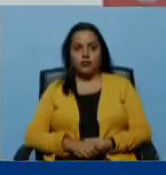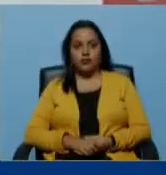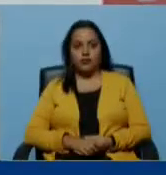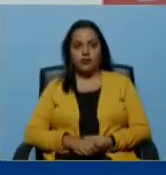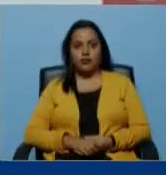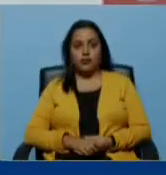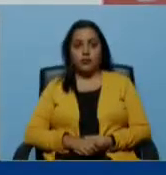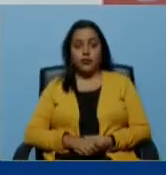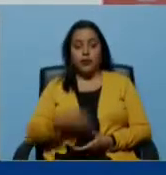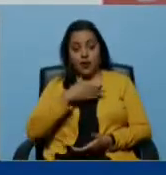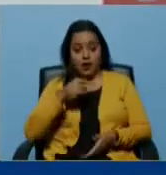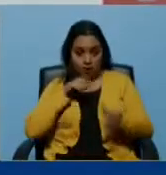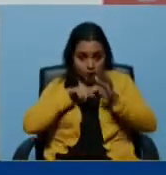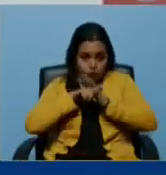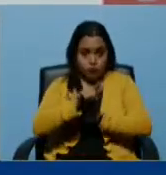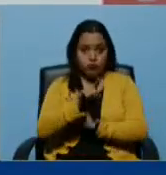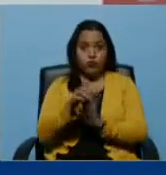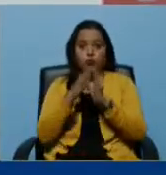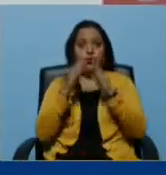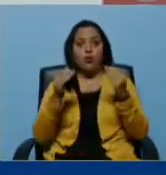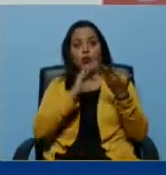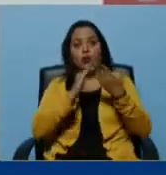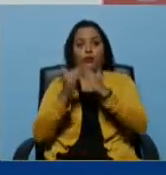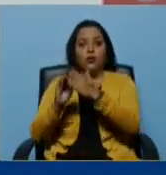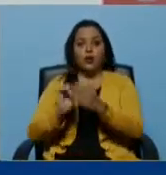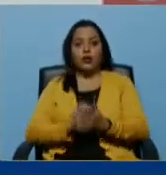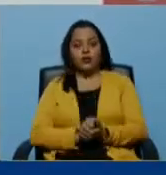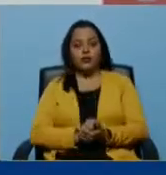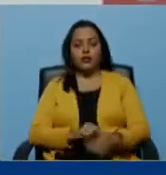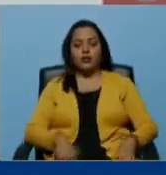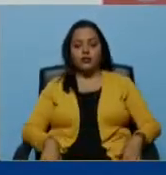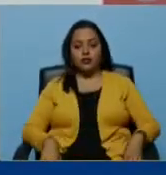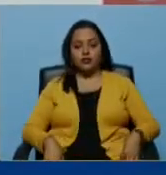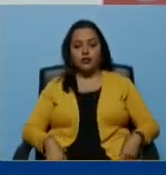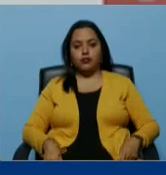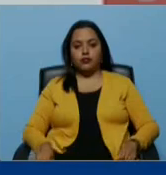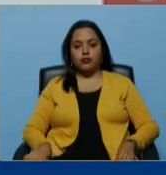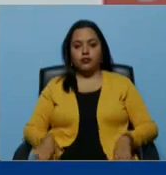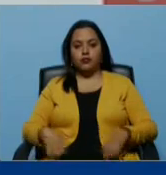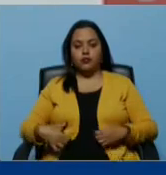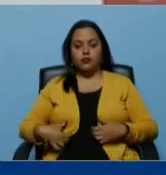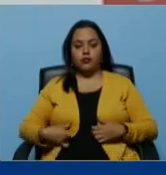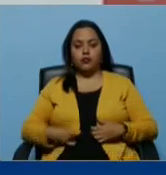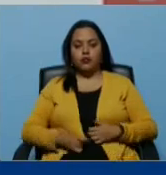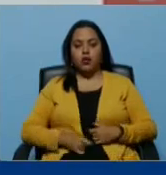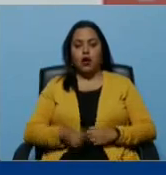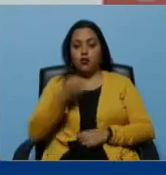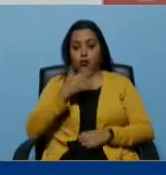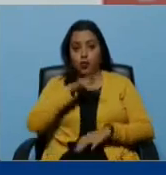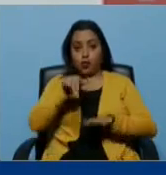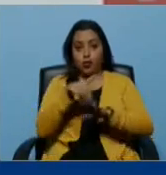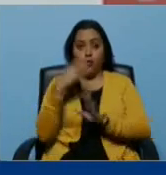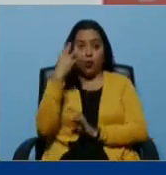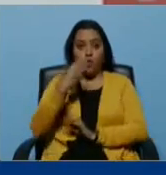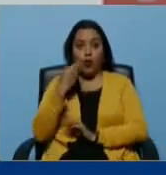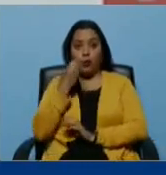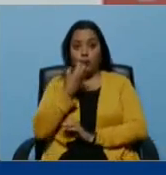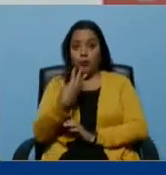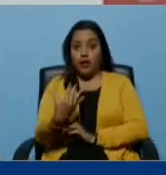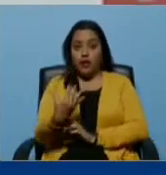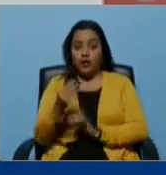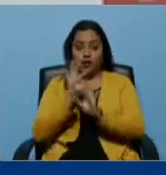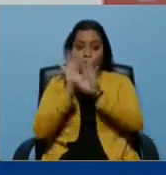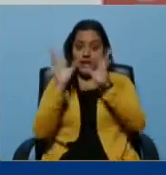Comuna por comuna. Qué bonita que nuestra juventud hermosa y brillante como la que